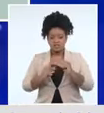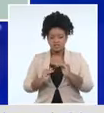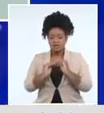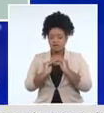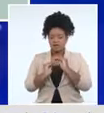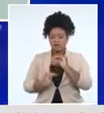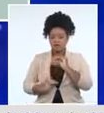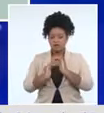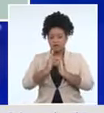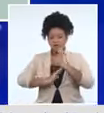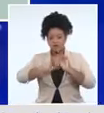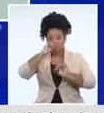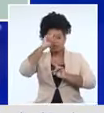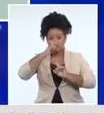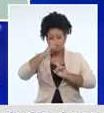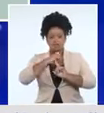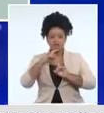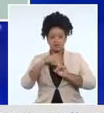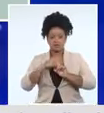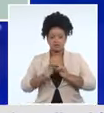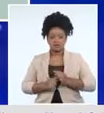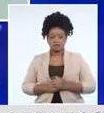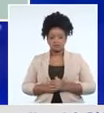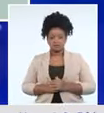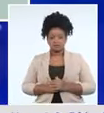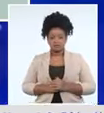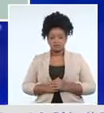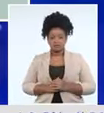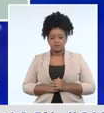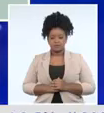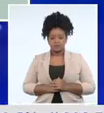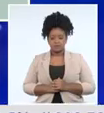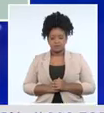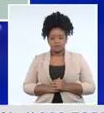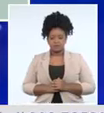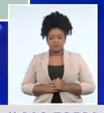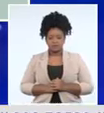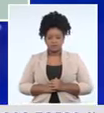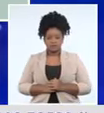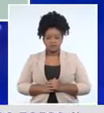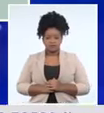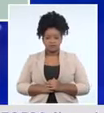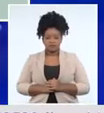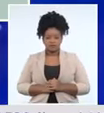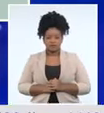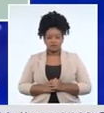septiembre. Y un total de